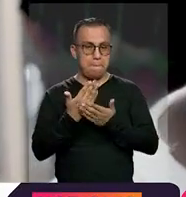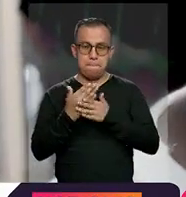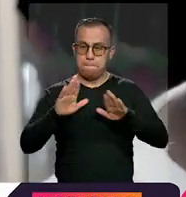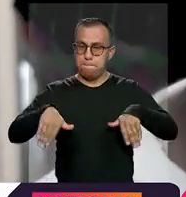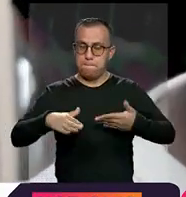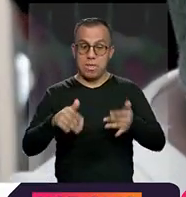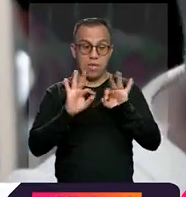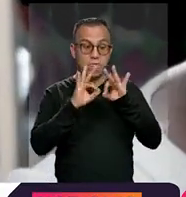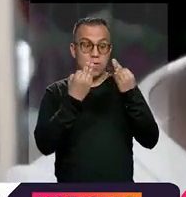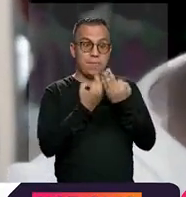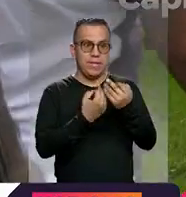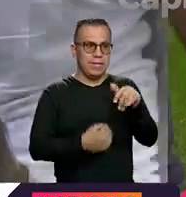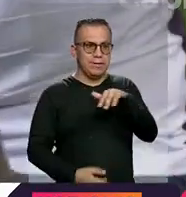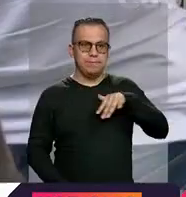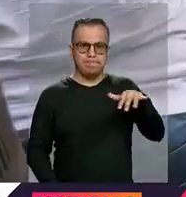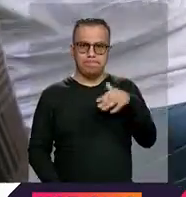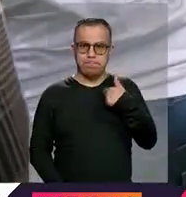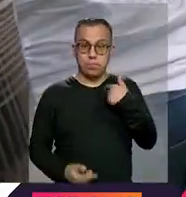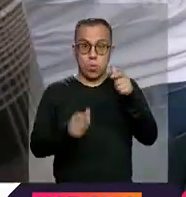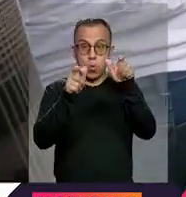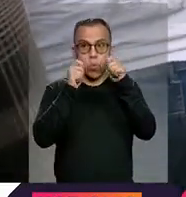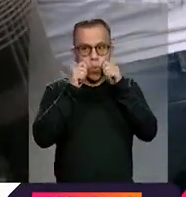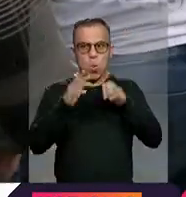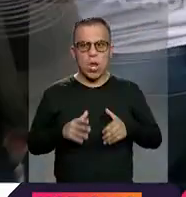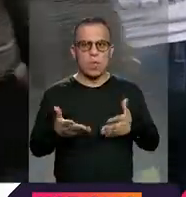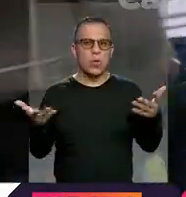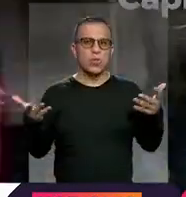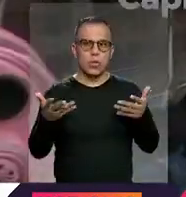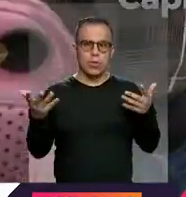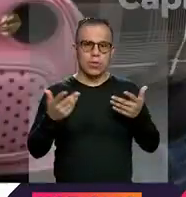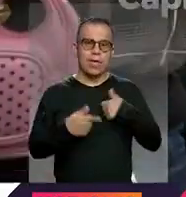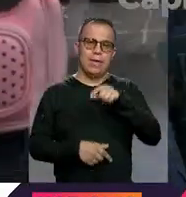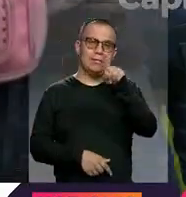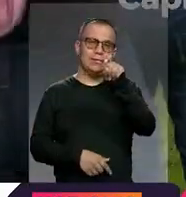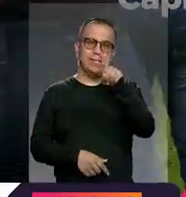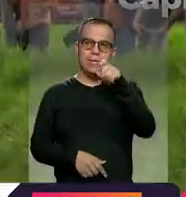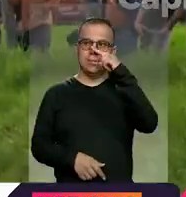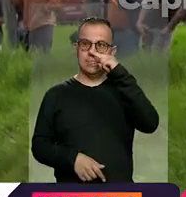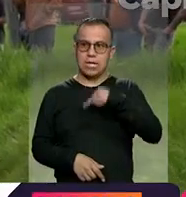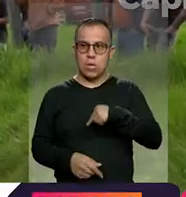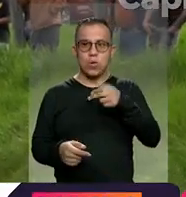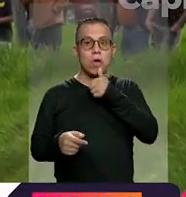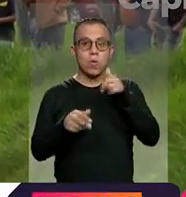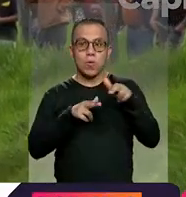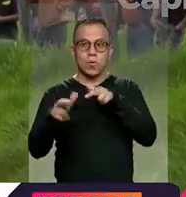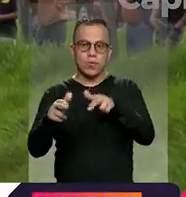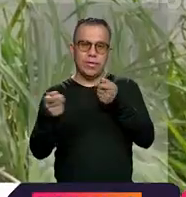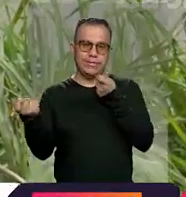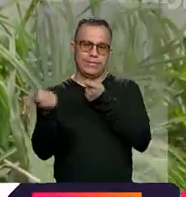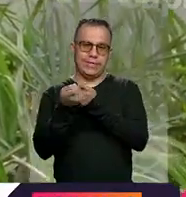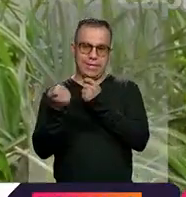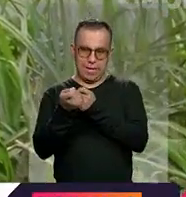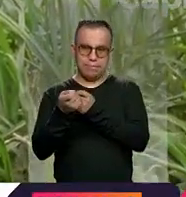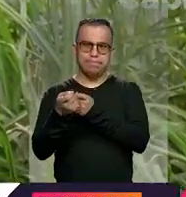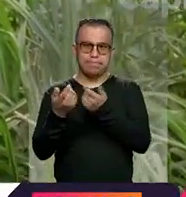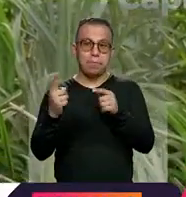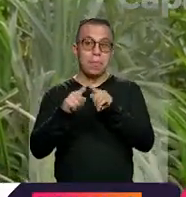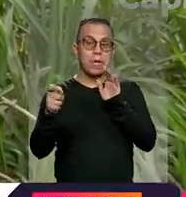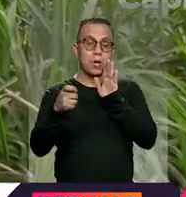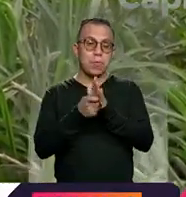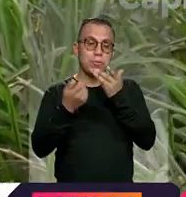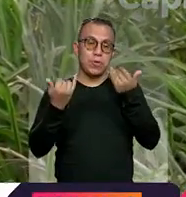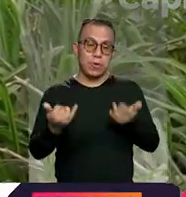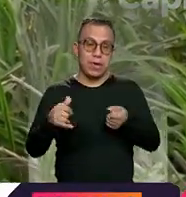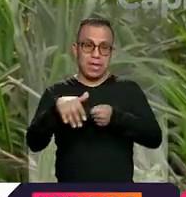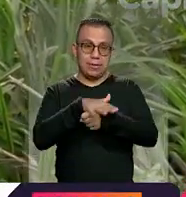tanto, la familia del joven afirma que su cuerpo había sido encontrado el 6 de junio en un caño cercano al portal Américas. Sin embargo, en